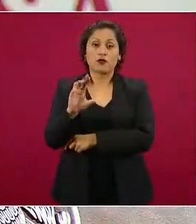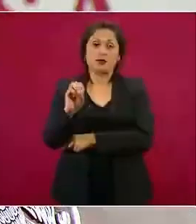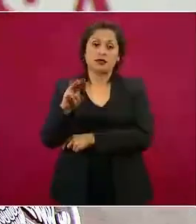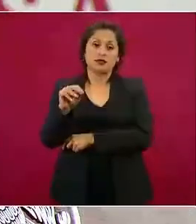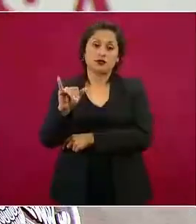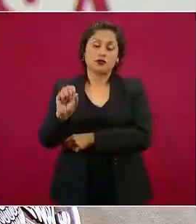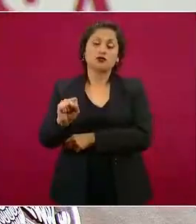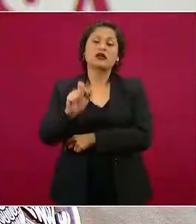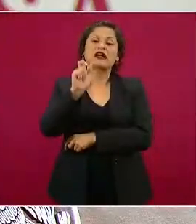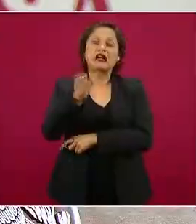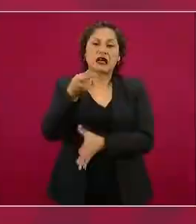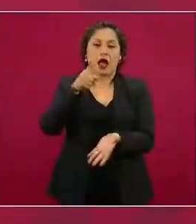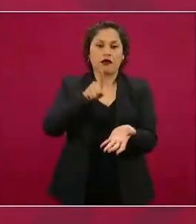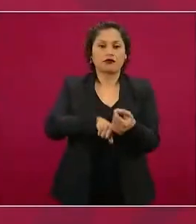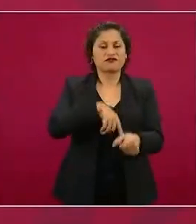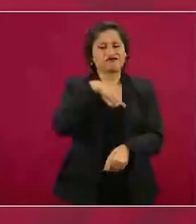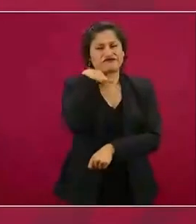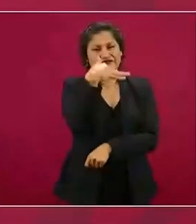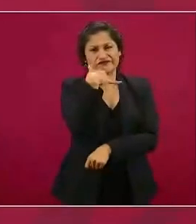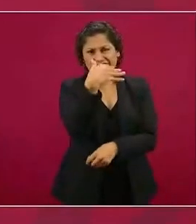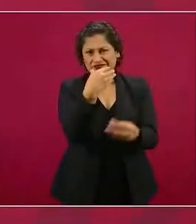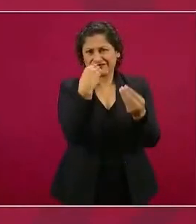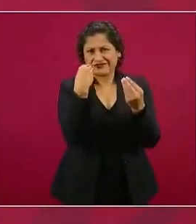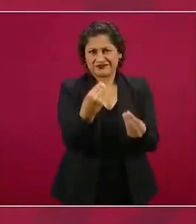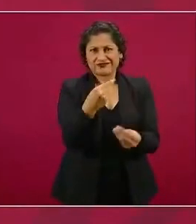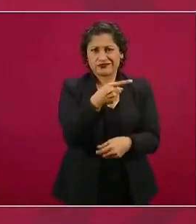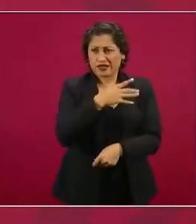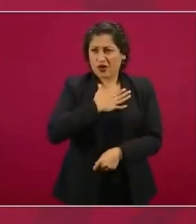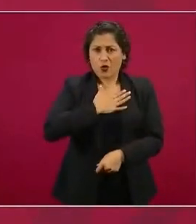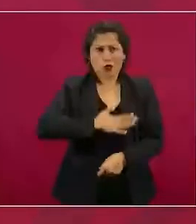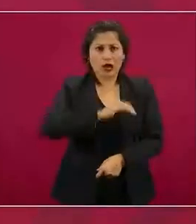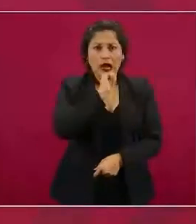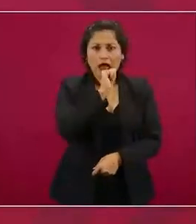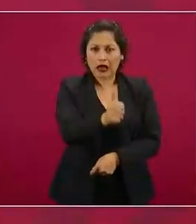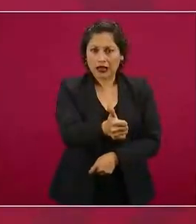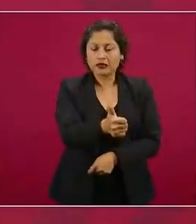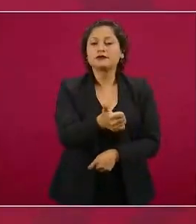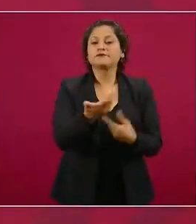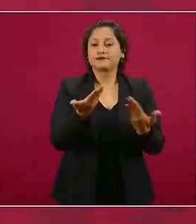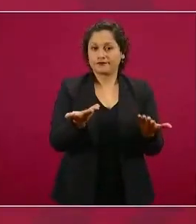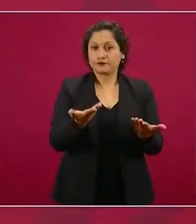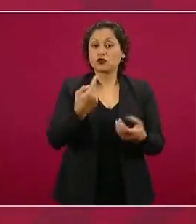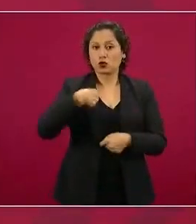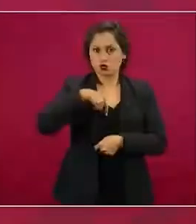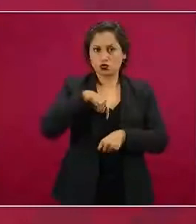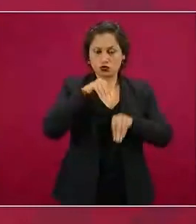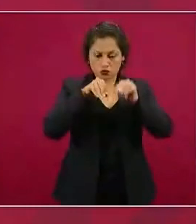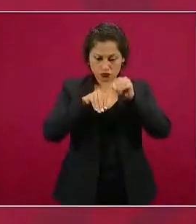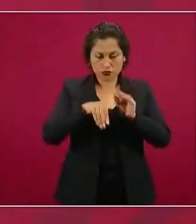repito, mucha corrupción, muchas injusticias, y vamos a demostrarlo.